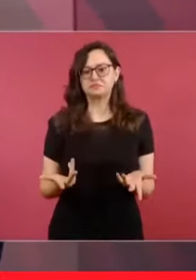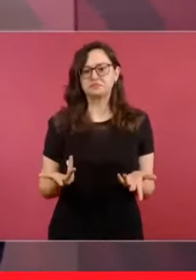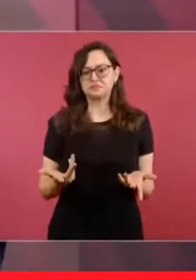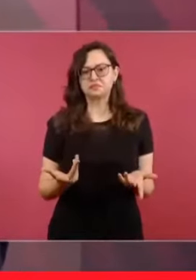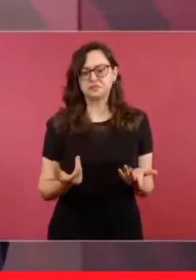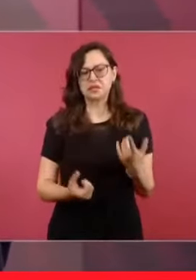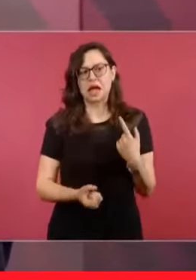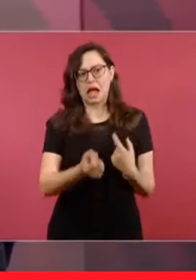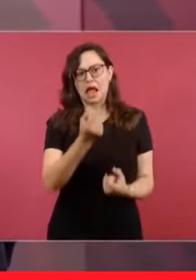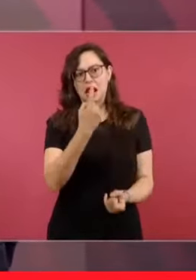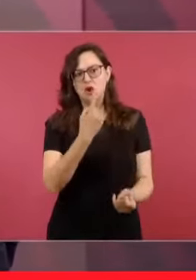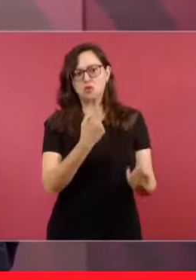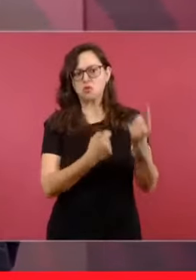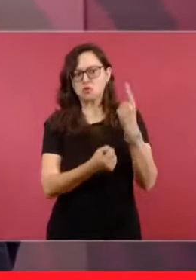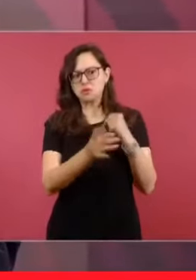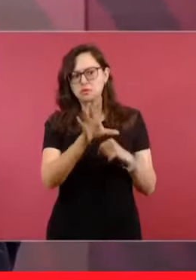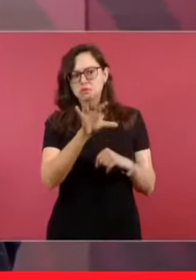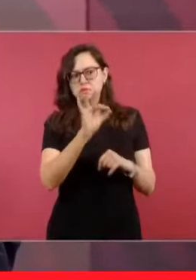algunas